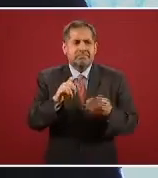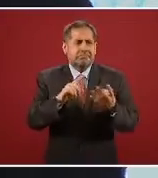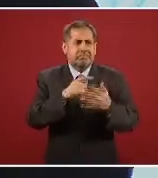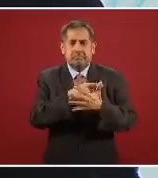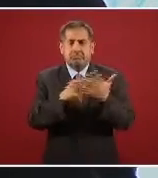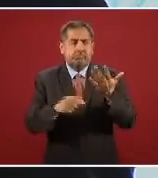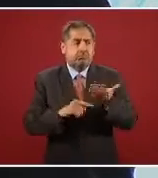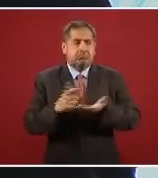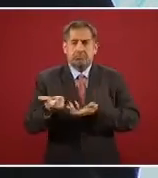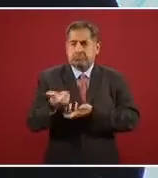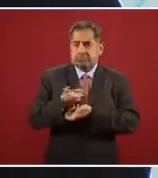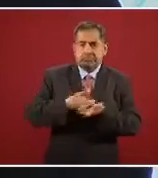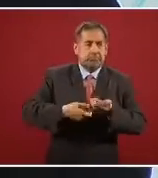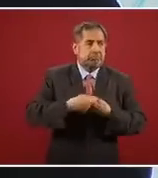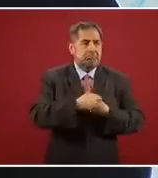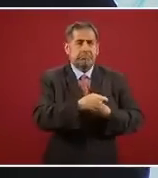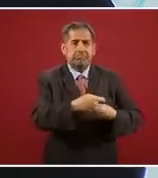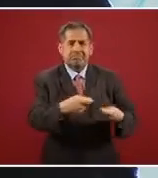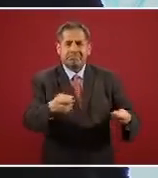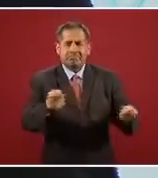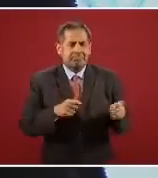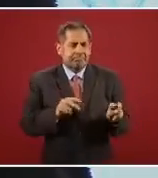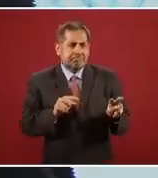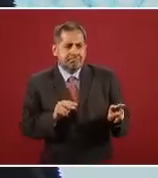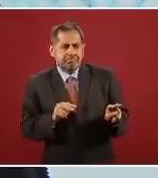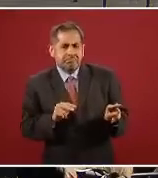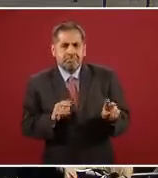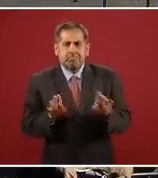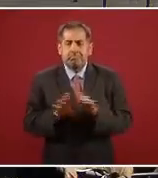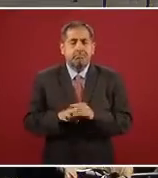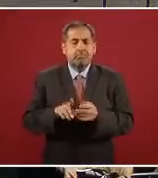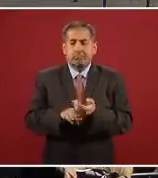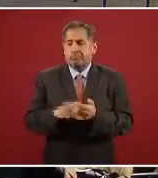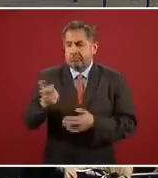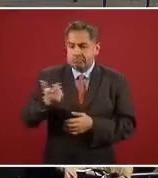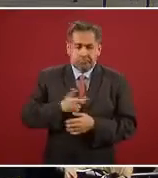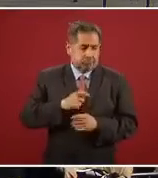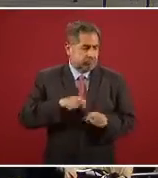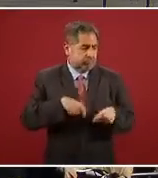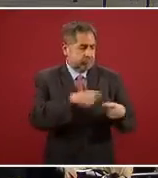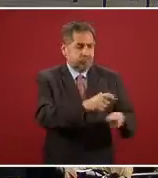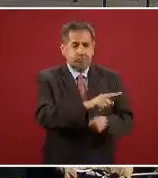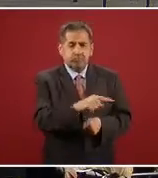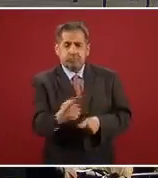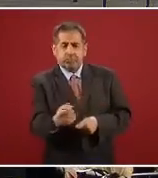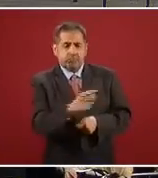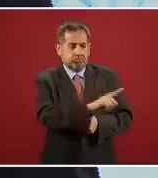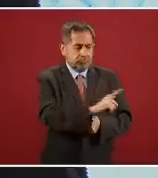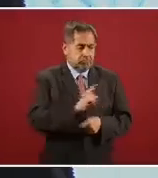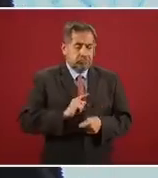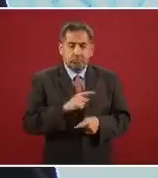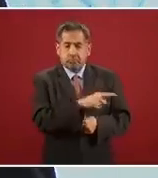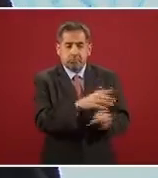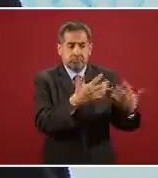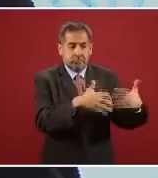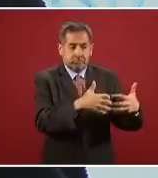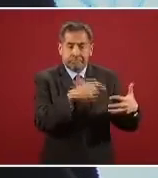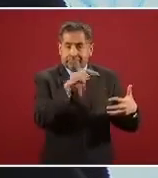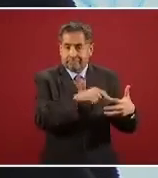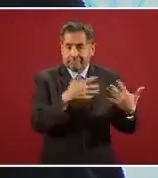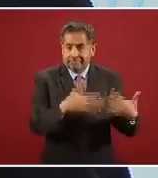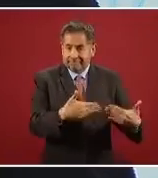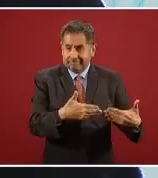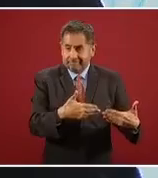entre otros espacios. ¿Qué es relevante sobre esto? La triangulación de recursos a la empresa, la familia García Luna, y sobre todo que esta empresa panameña